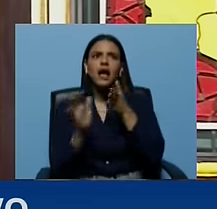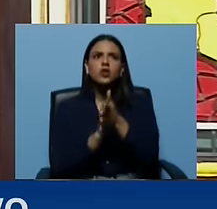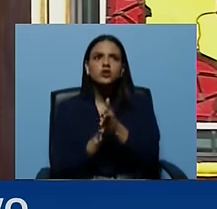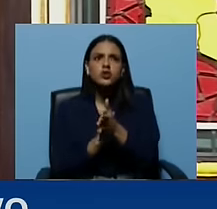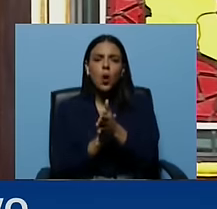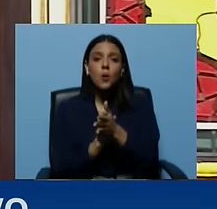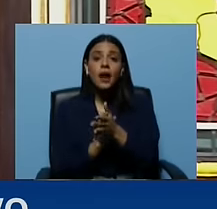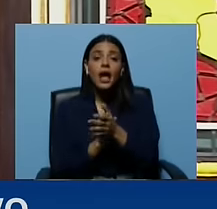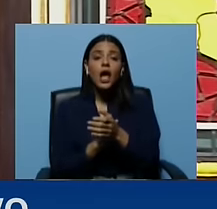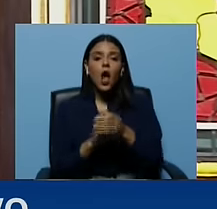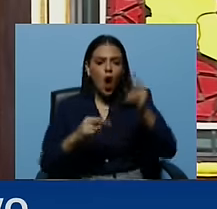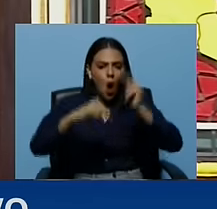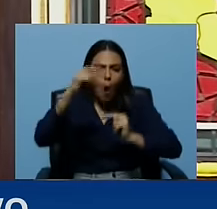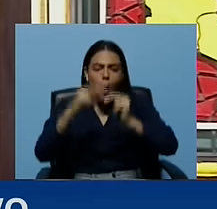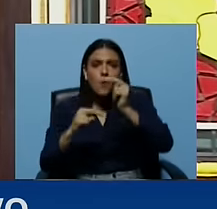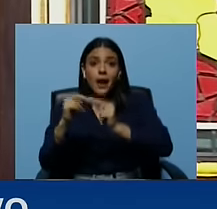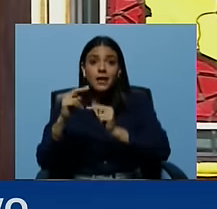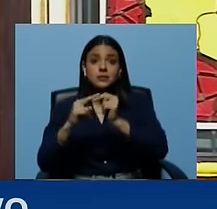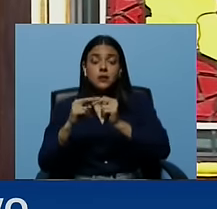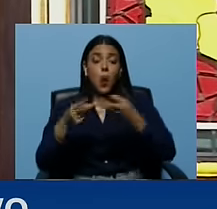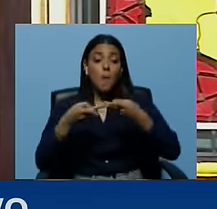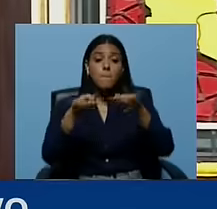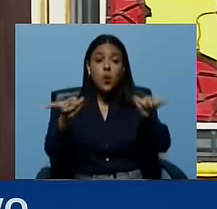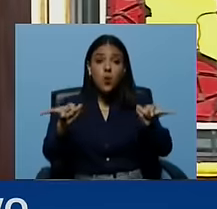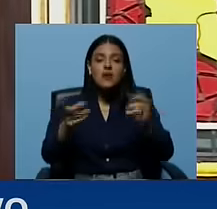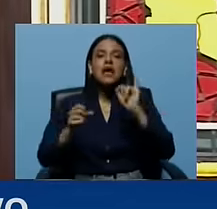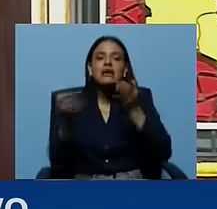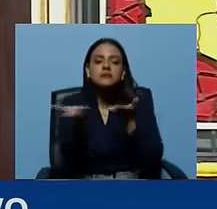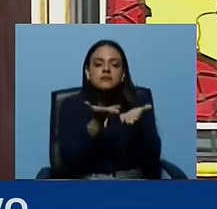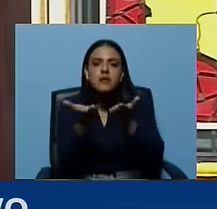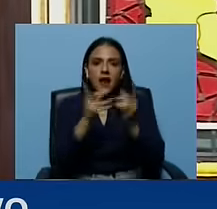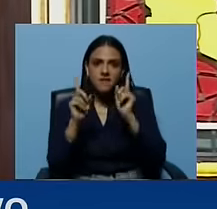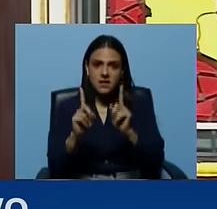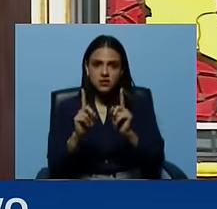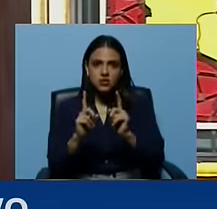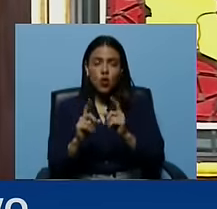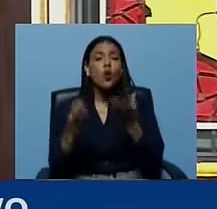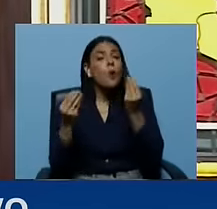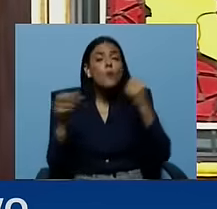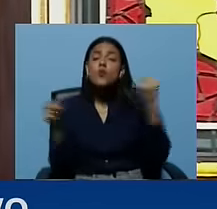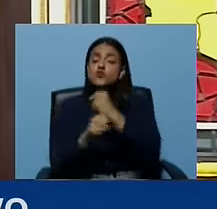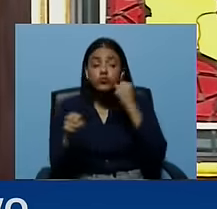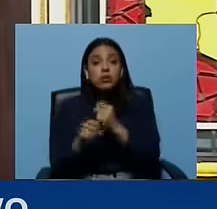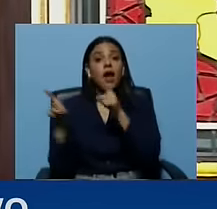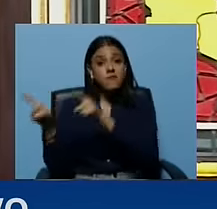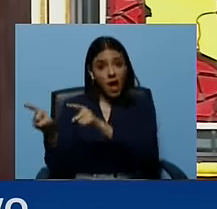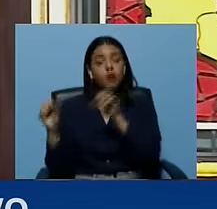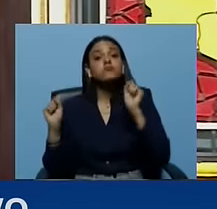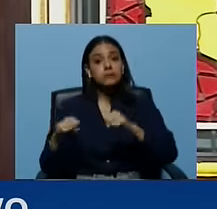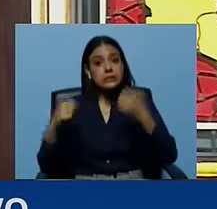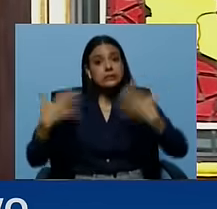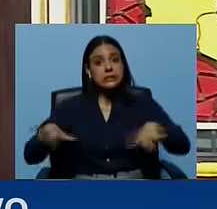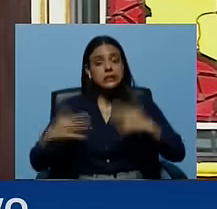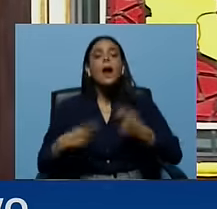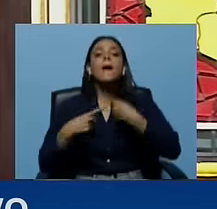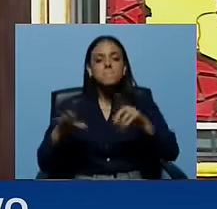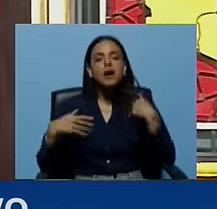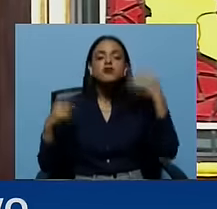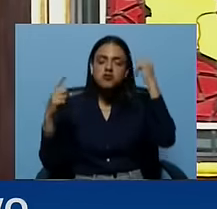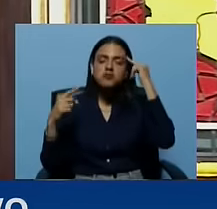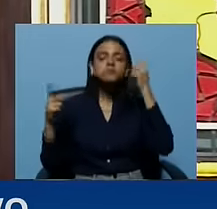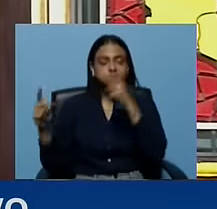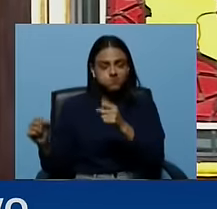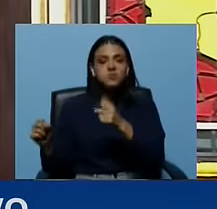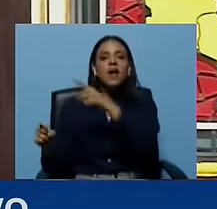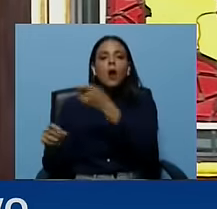de Obras Públicas y Servicios. Tiene mucho trabajo, pero tiene un buen equipo. Tenemos